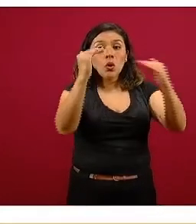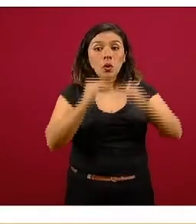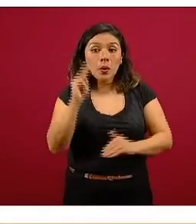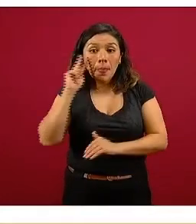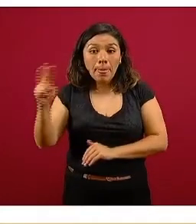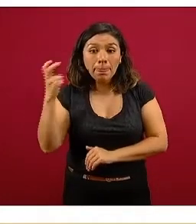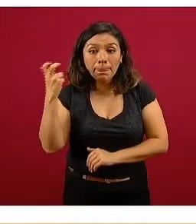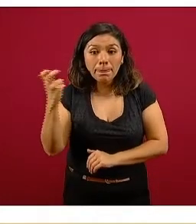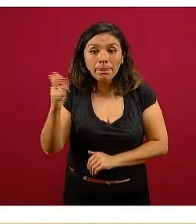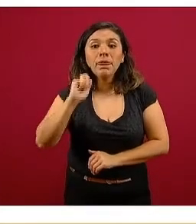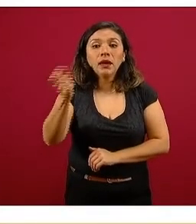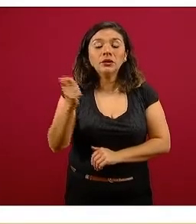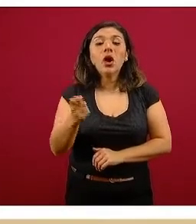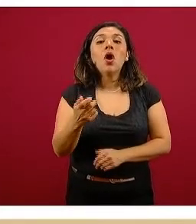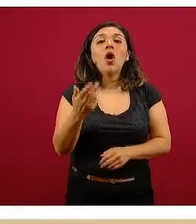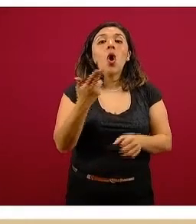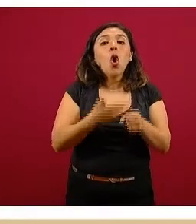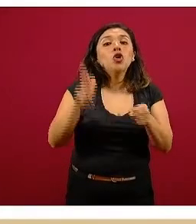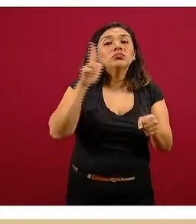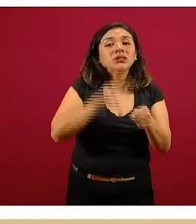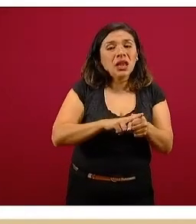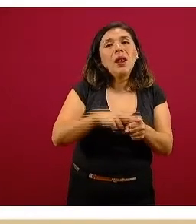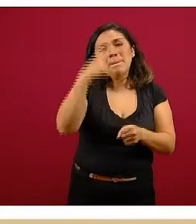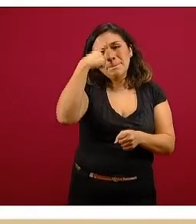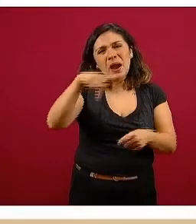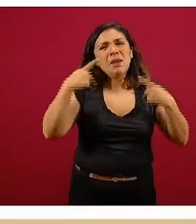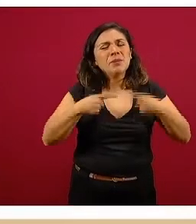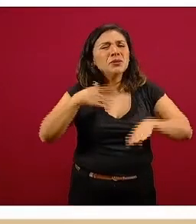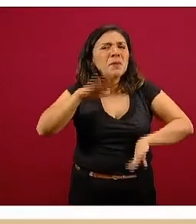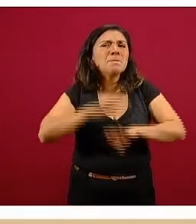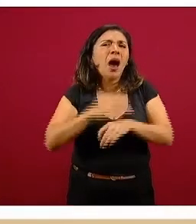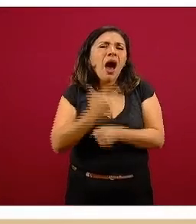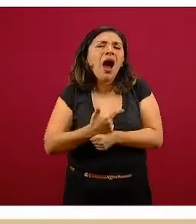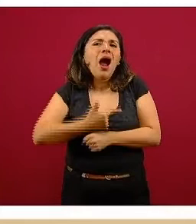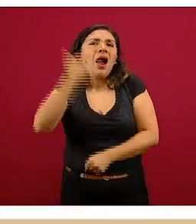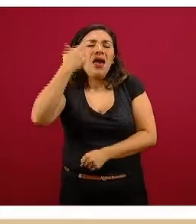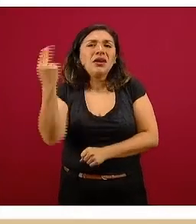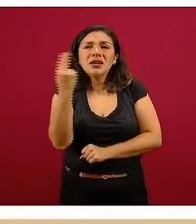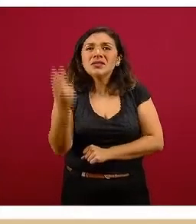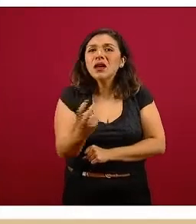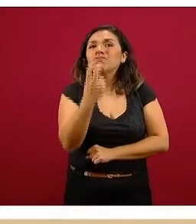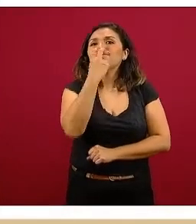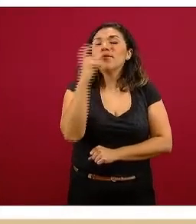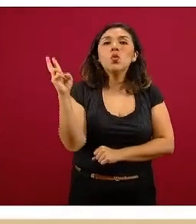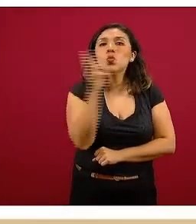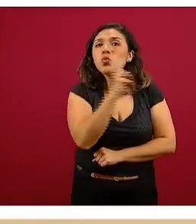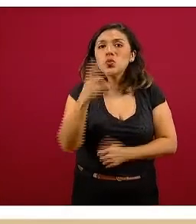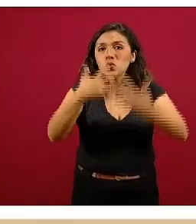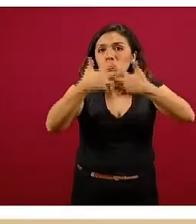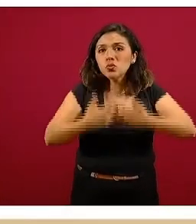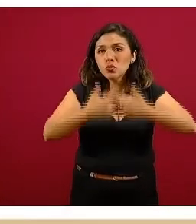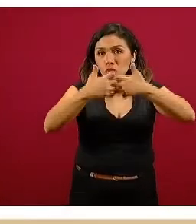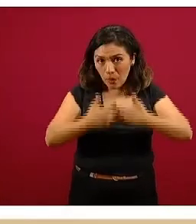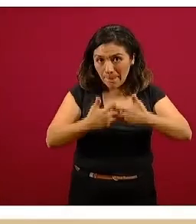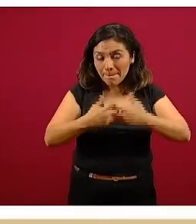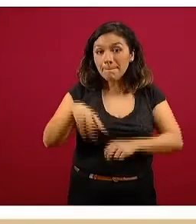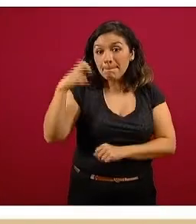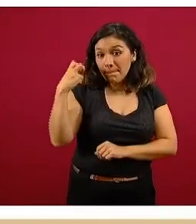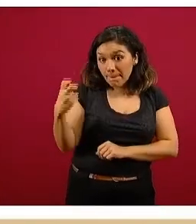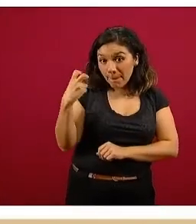diapositiva vemos la disponibilidad para los pacientes que presentan enfermedad crítica, es decir, que requieren de un